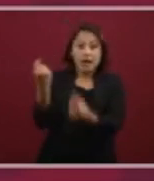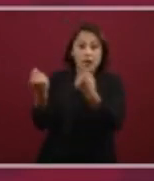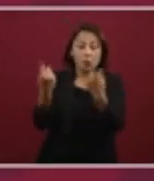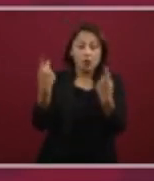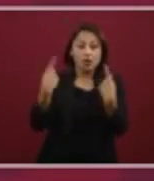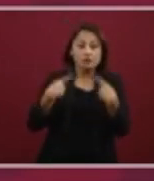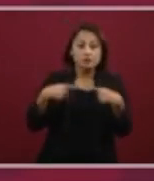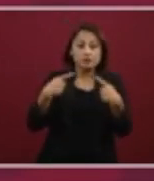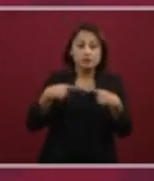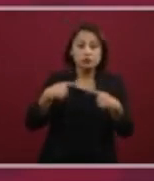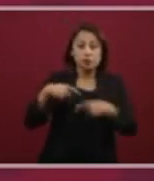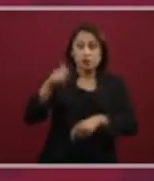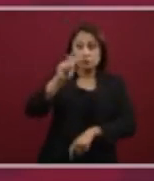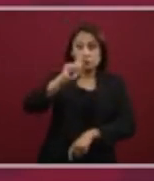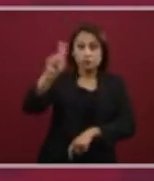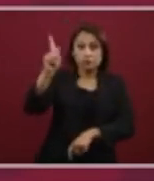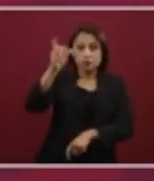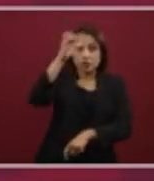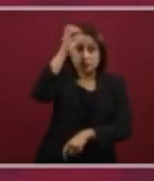resolvieron